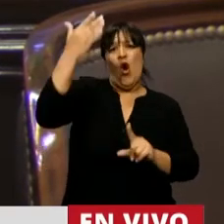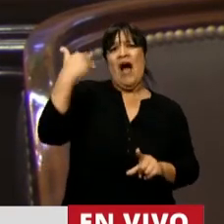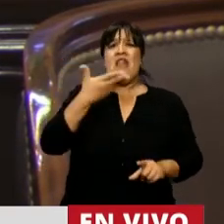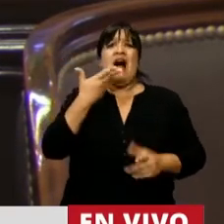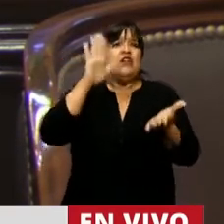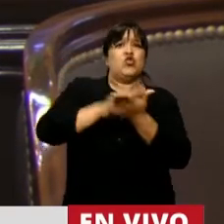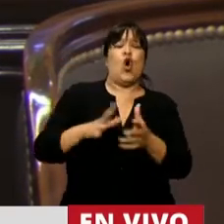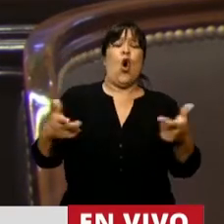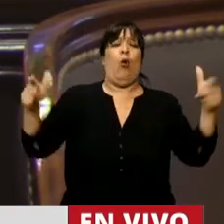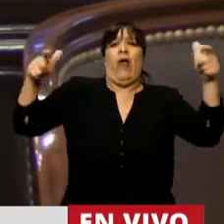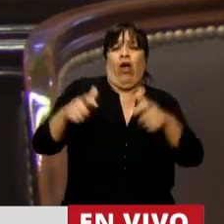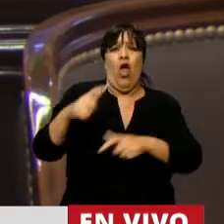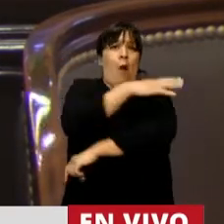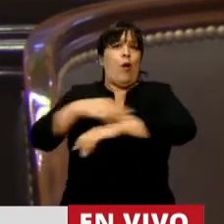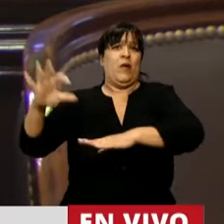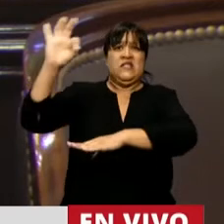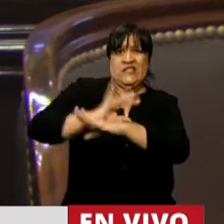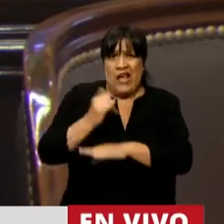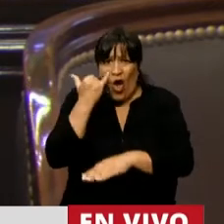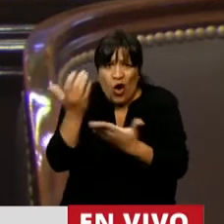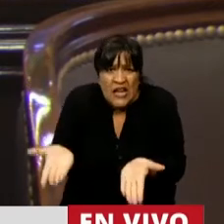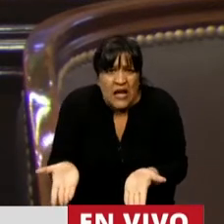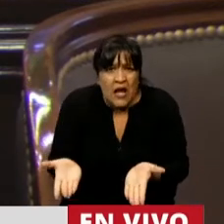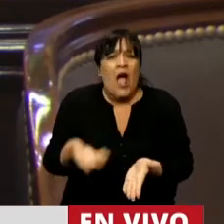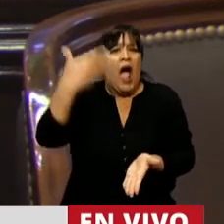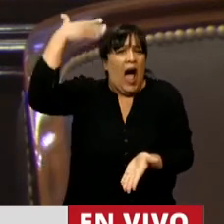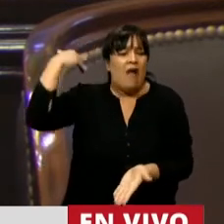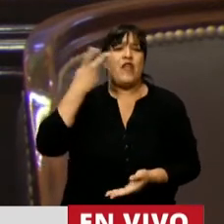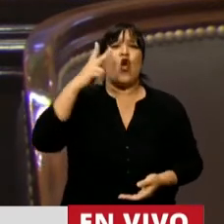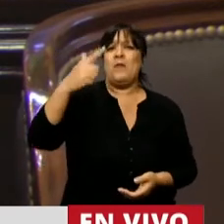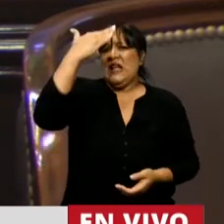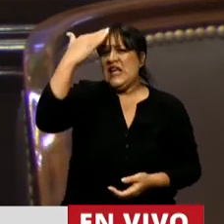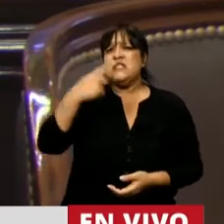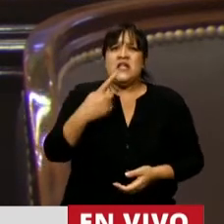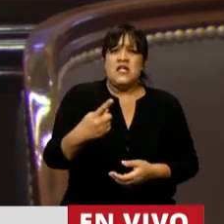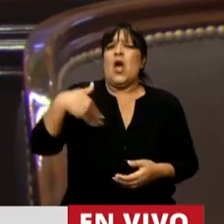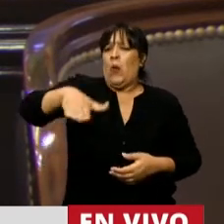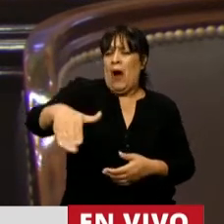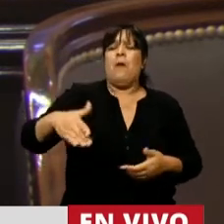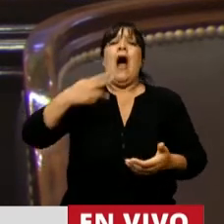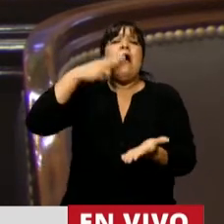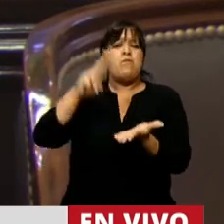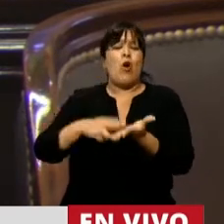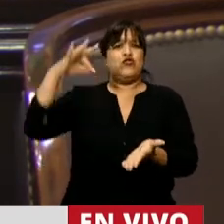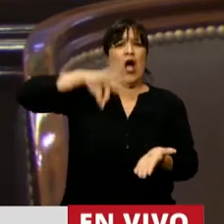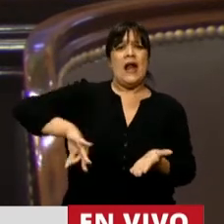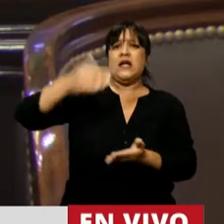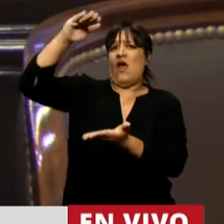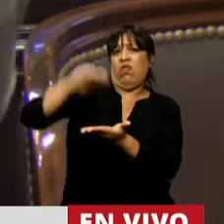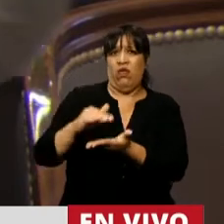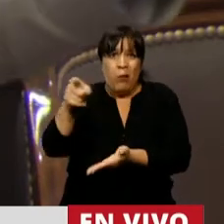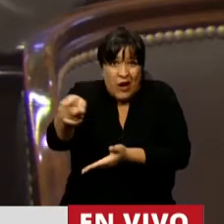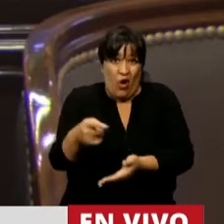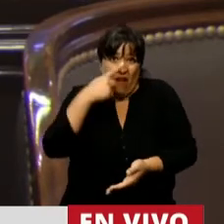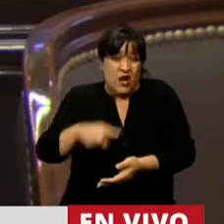cero no como aquellos que vinieron a hablarnos en el 2015 de que iban a reducir el impuesto a las ganancias y lo único que hicieron